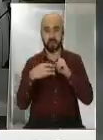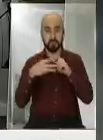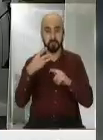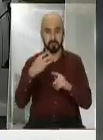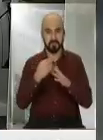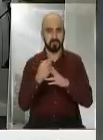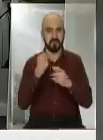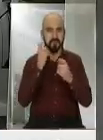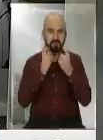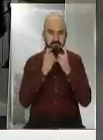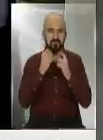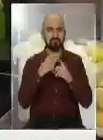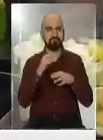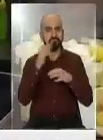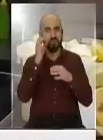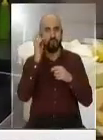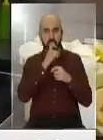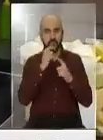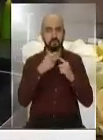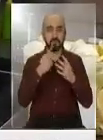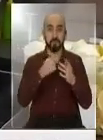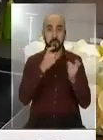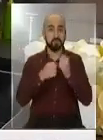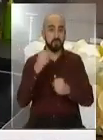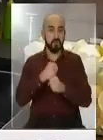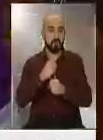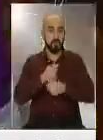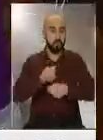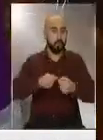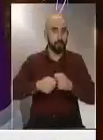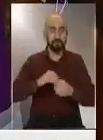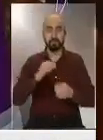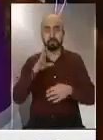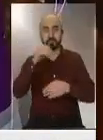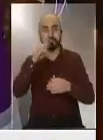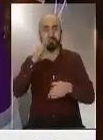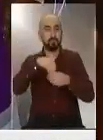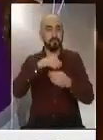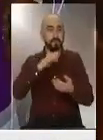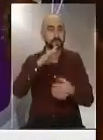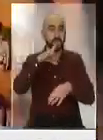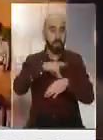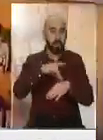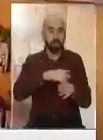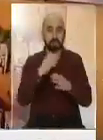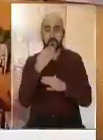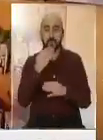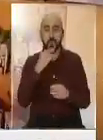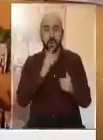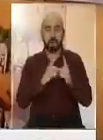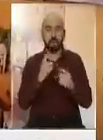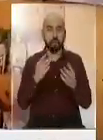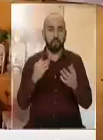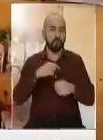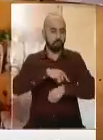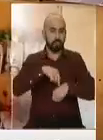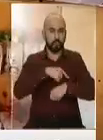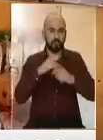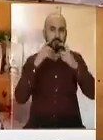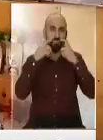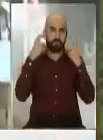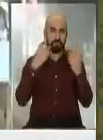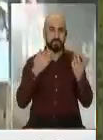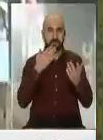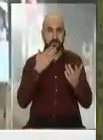salud, funcionarios públicos, trabajadores del comercio y también cualquier persona que requiere un uso continuado de este elemento de